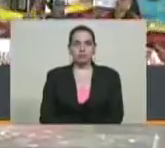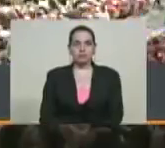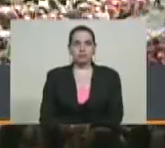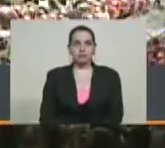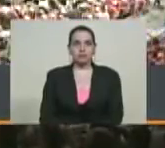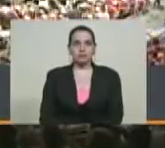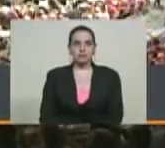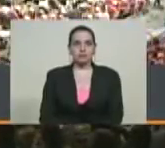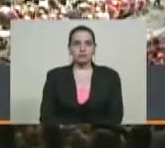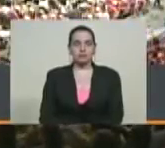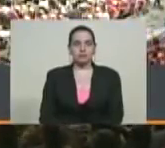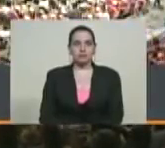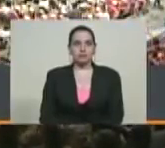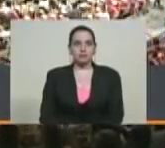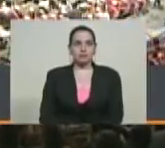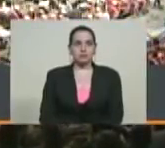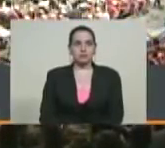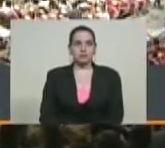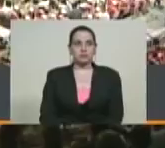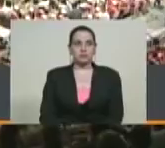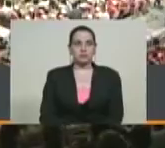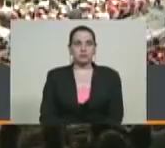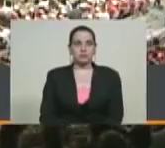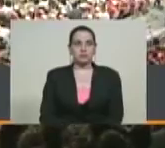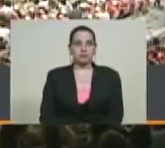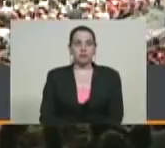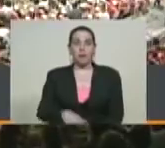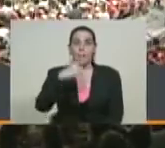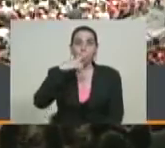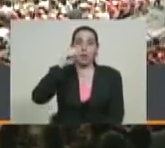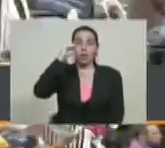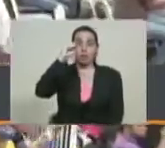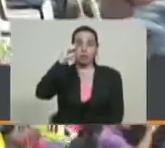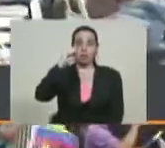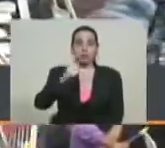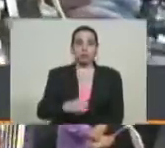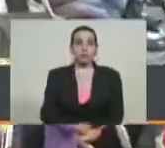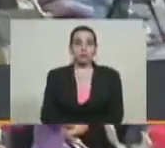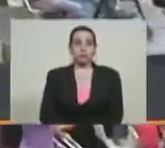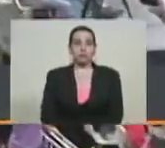hijo de Guaycaipuro. ¡Maduro!